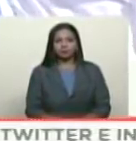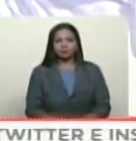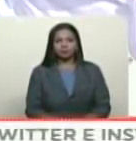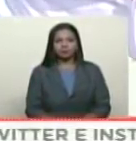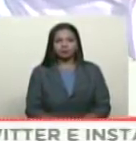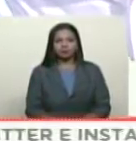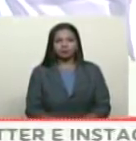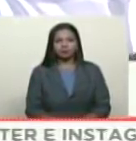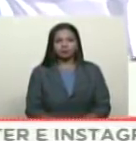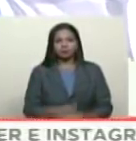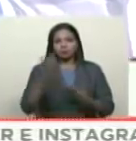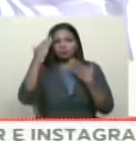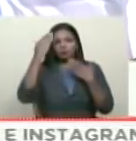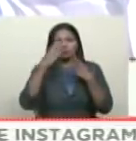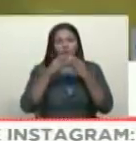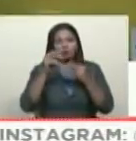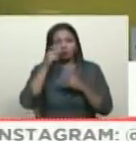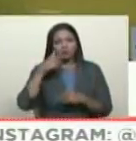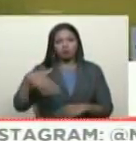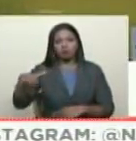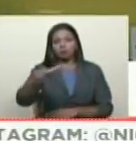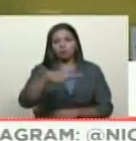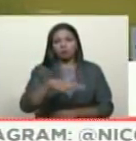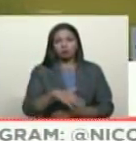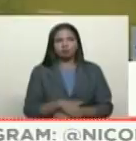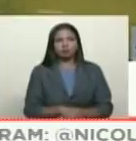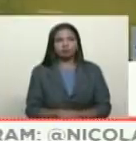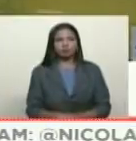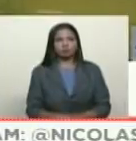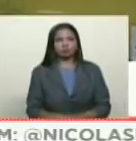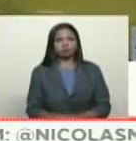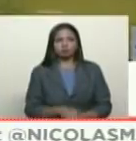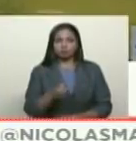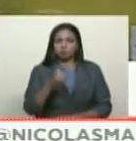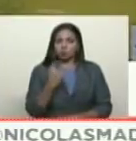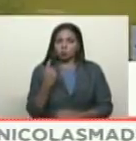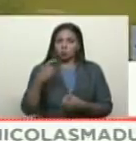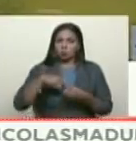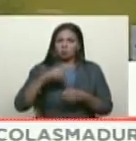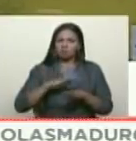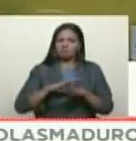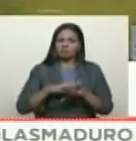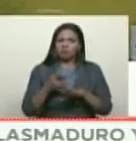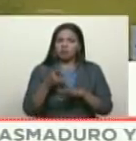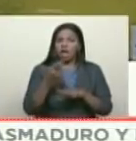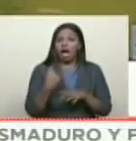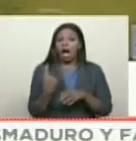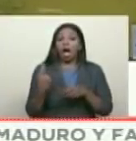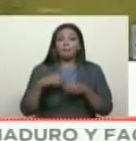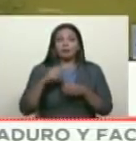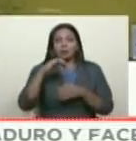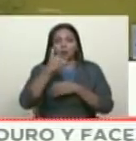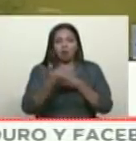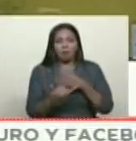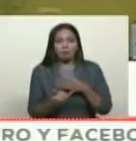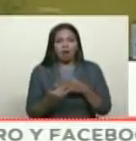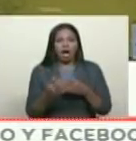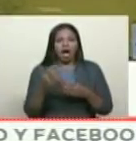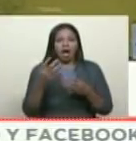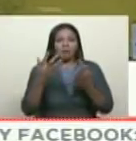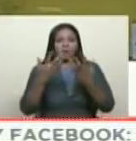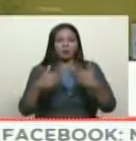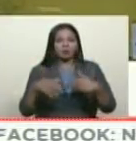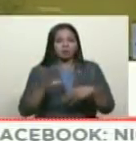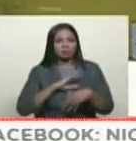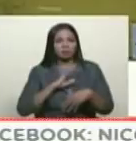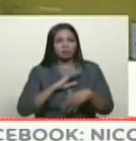Mi saludo a todo el pueblo, a todos. Y ellos están aquí porque tenemos el plan productivo,